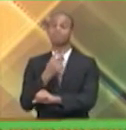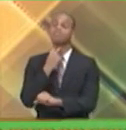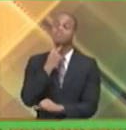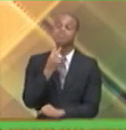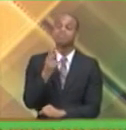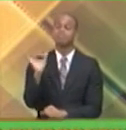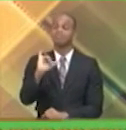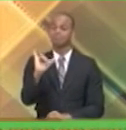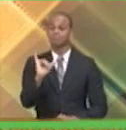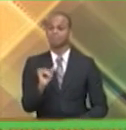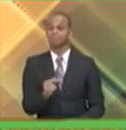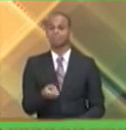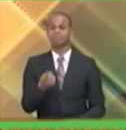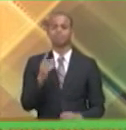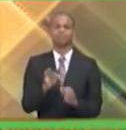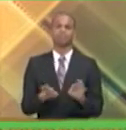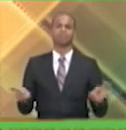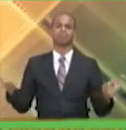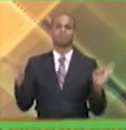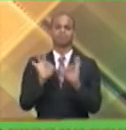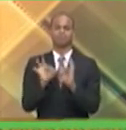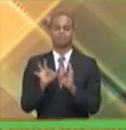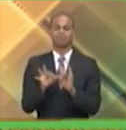Y algo importante,